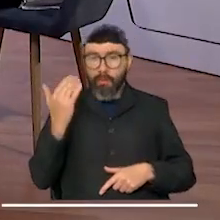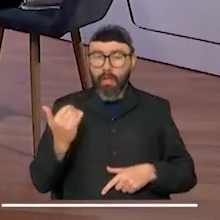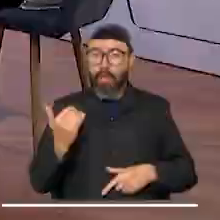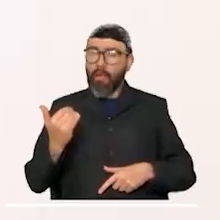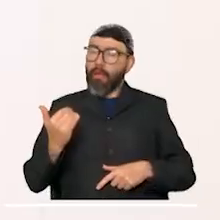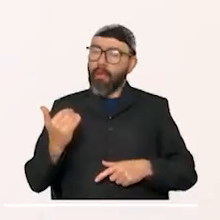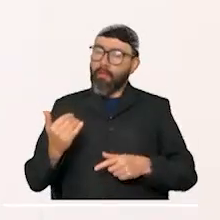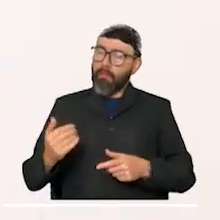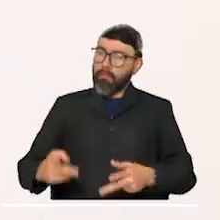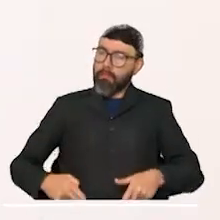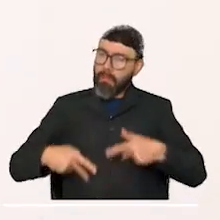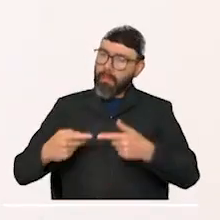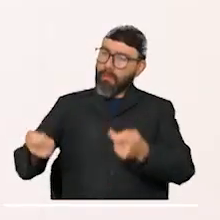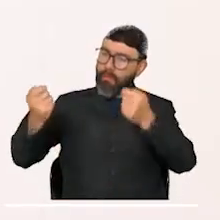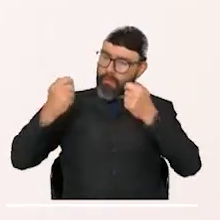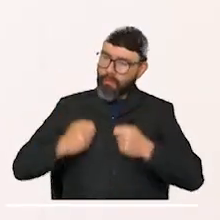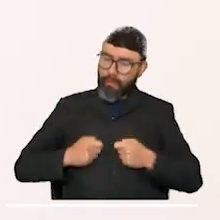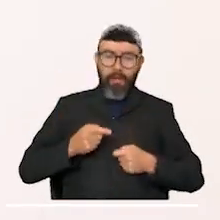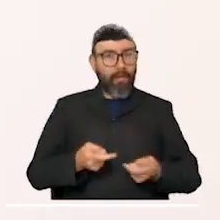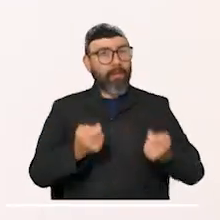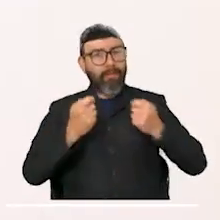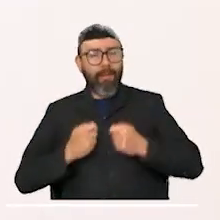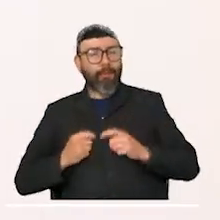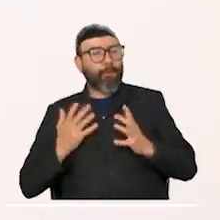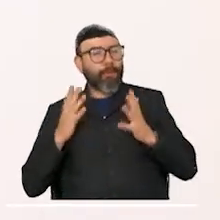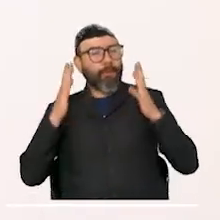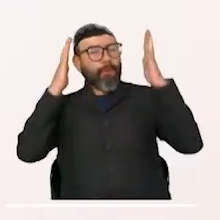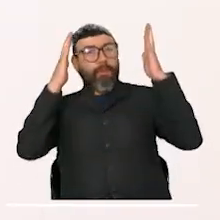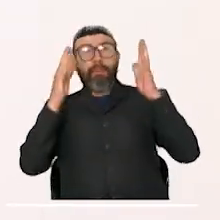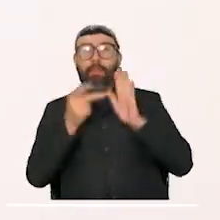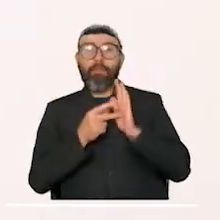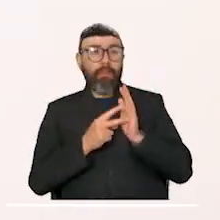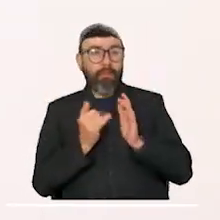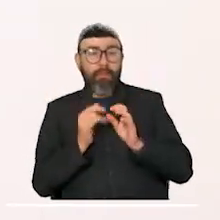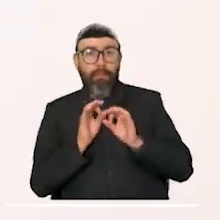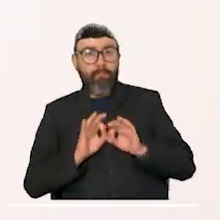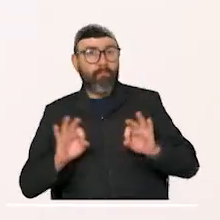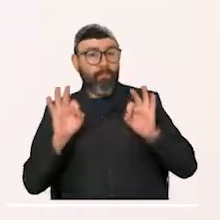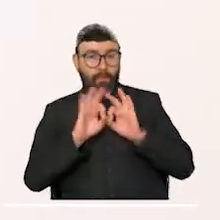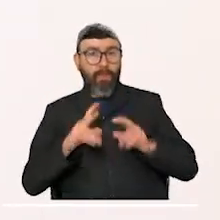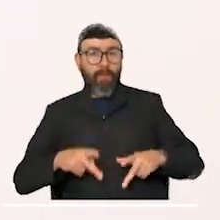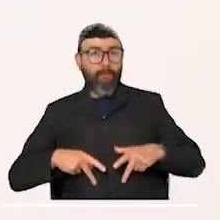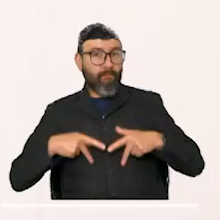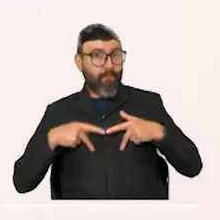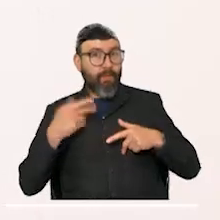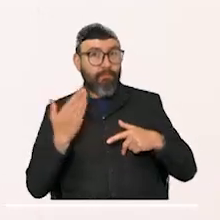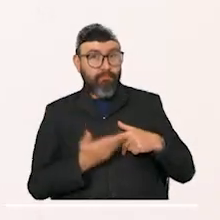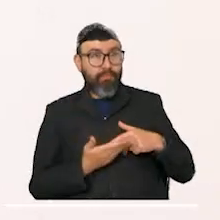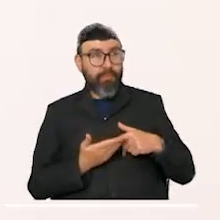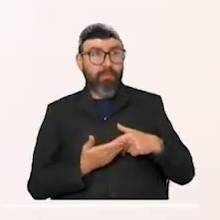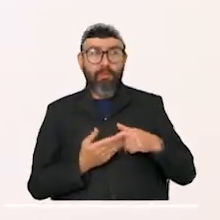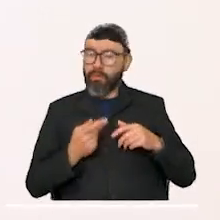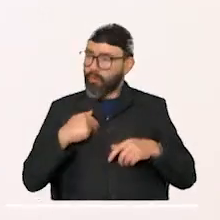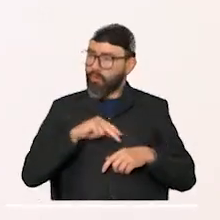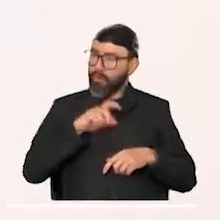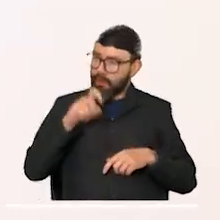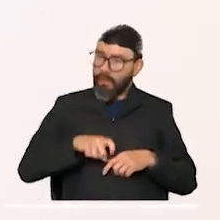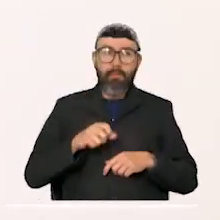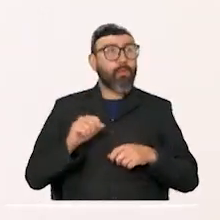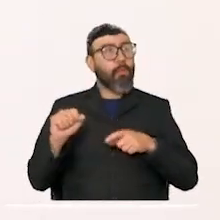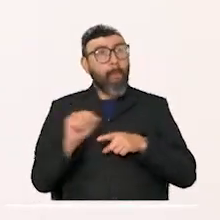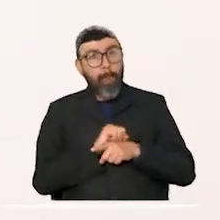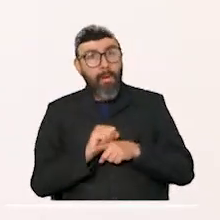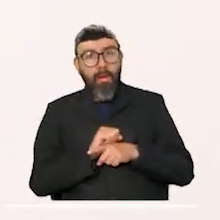y un órgano para sentir placeres porque el sentir placer es algo sumamente importante en nuestra vida debemos ponerlo en práctica nosotros